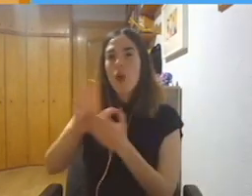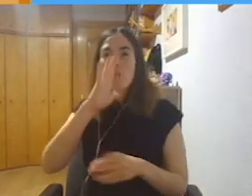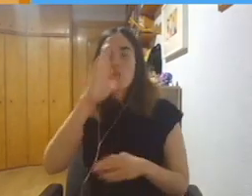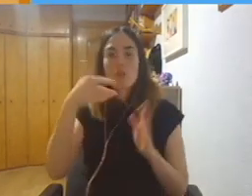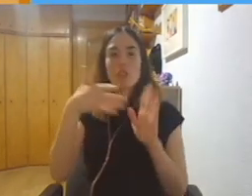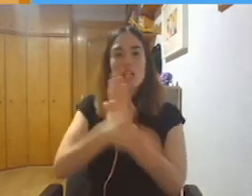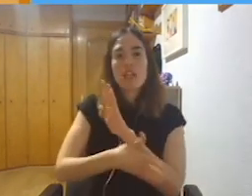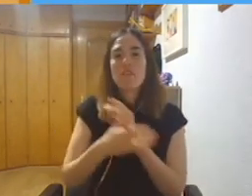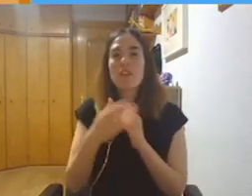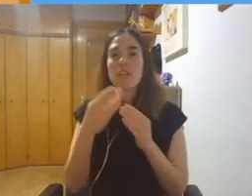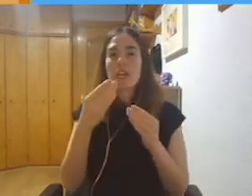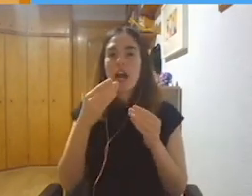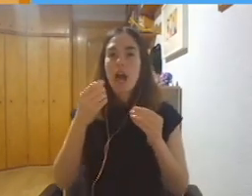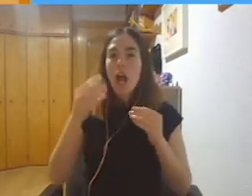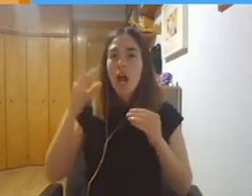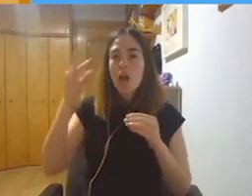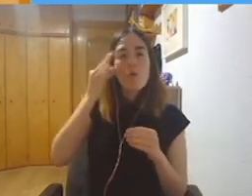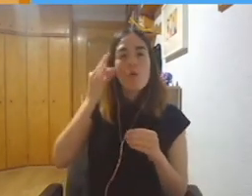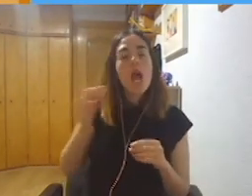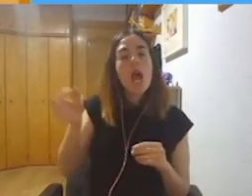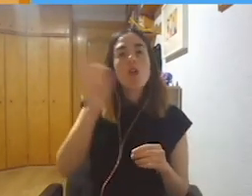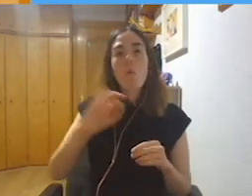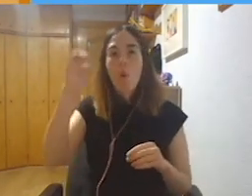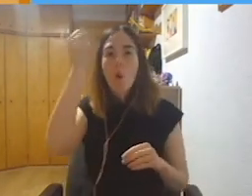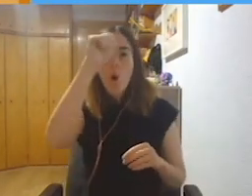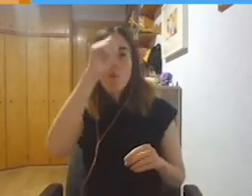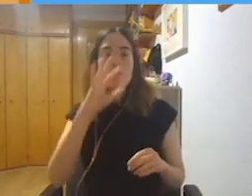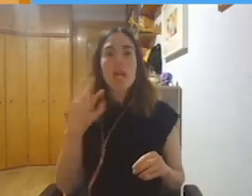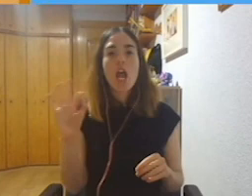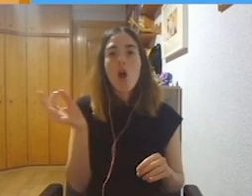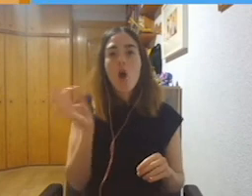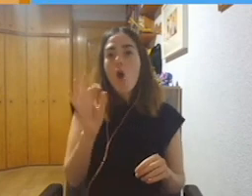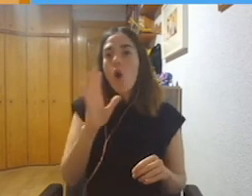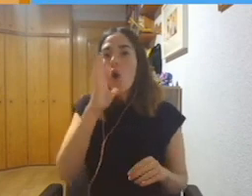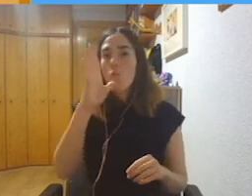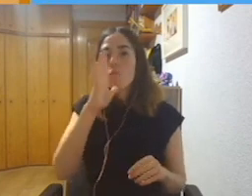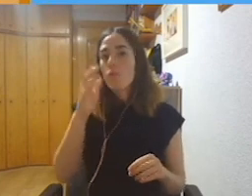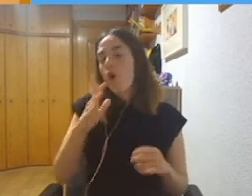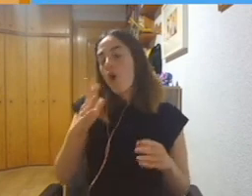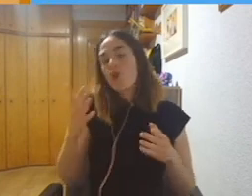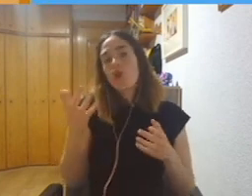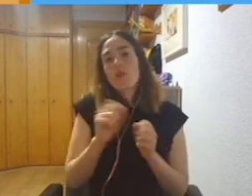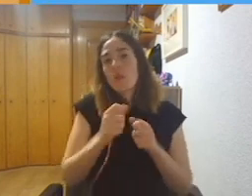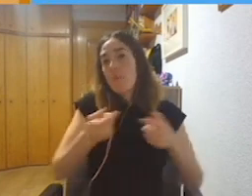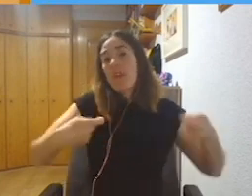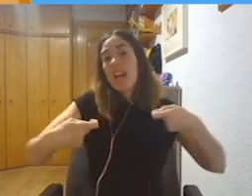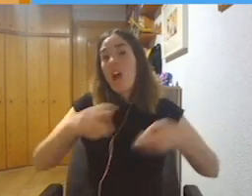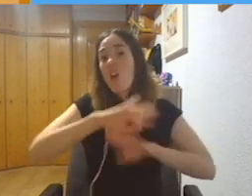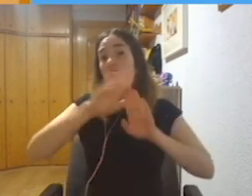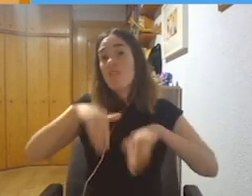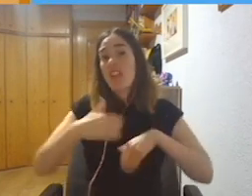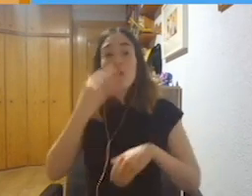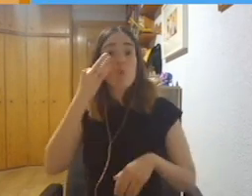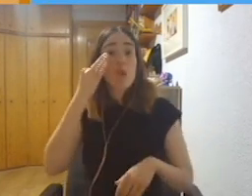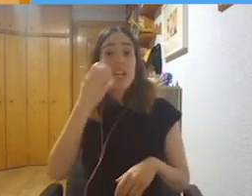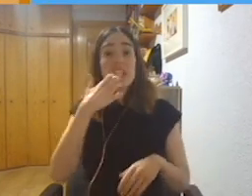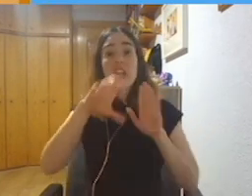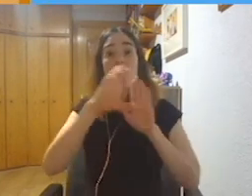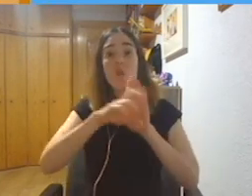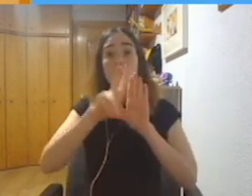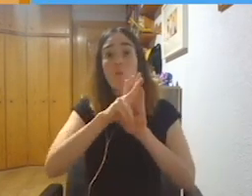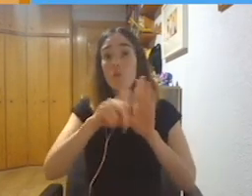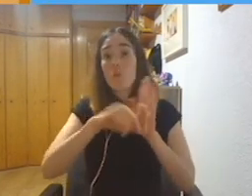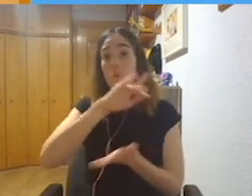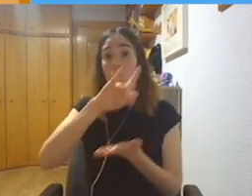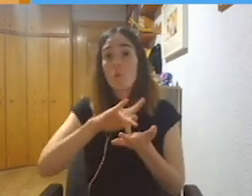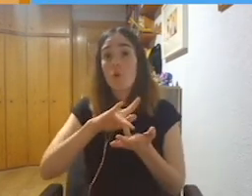elegir que sea una mujer en vez de un hombre o no, o simplemente es que en el mercado profesional hay más mujeres y si son los currículums